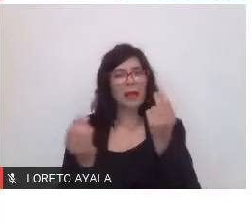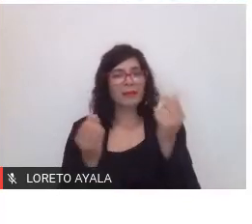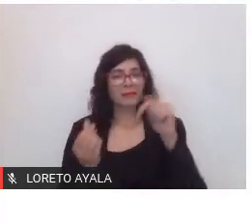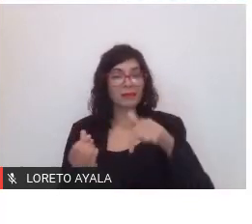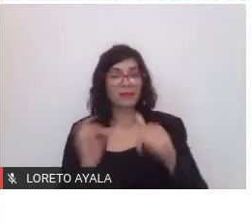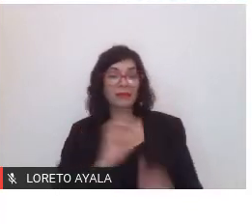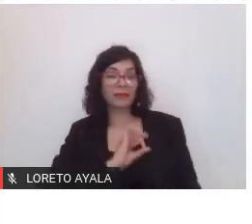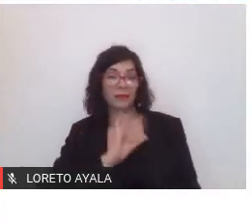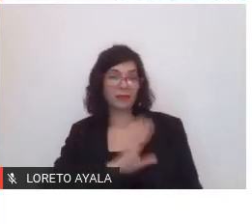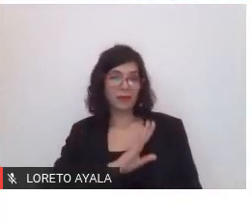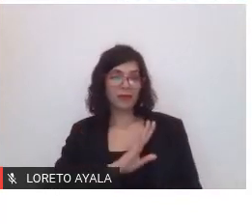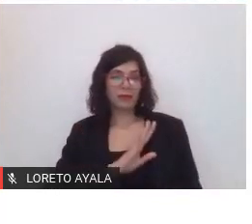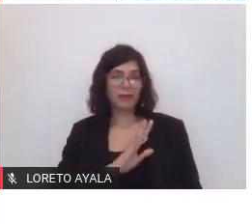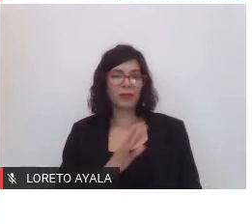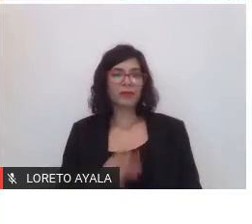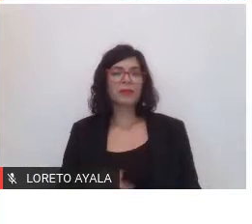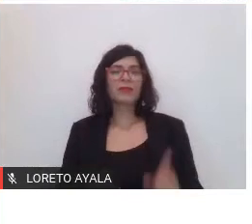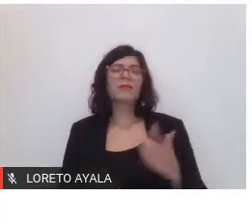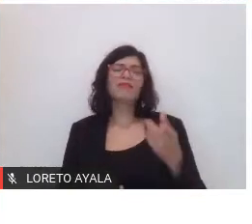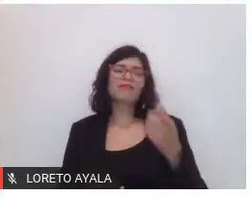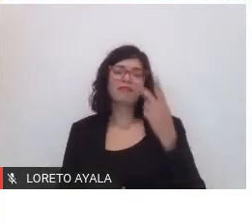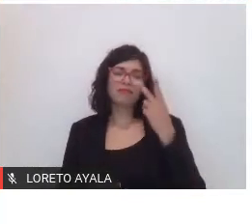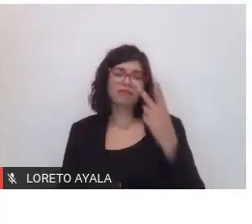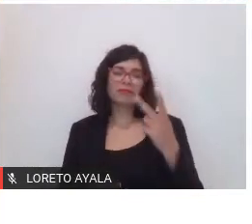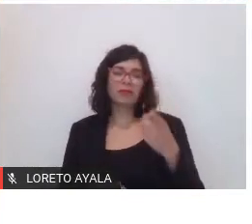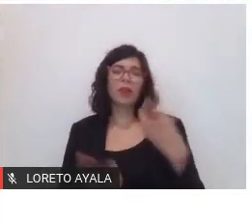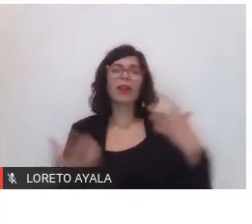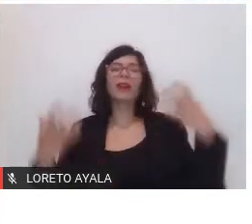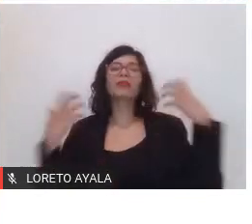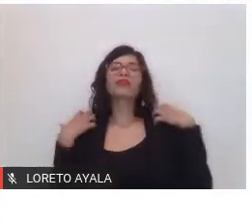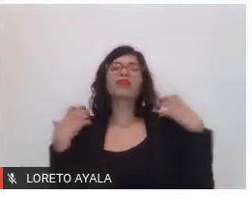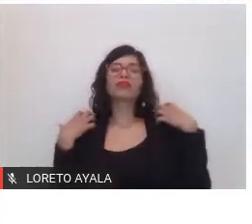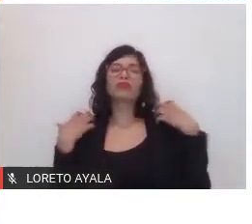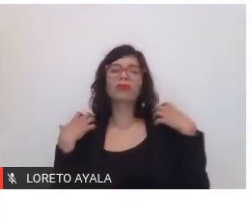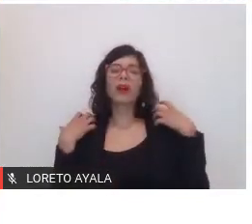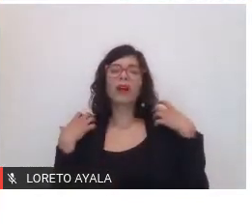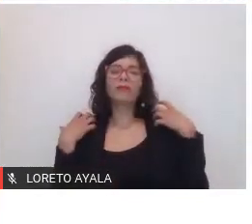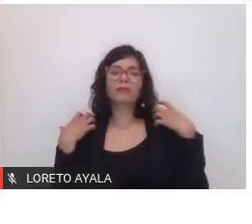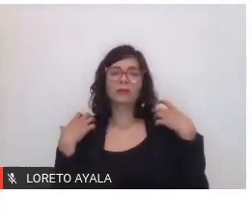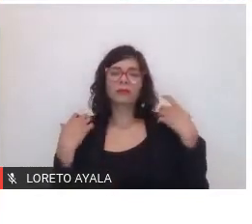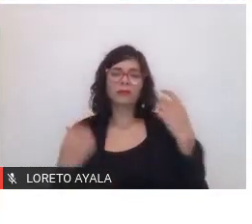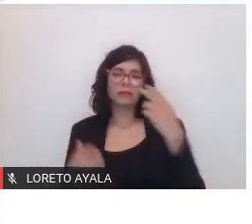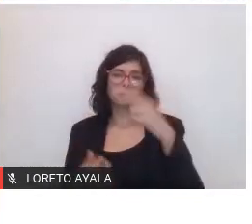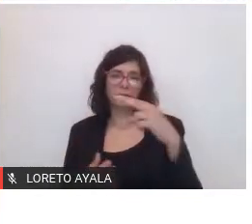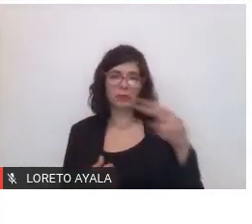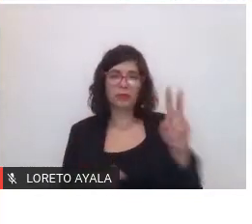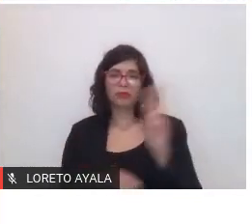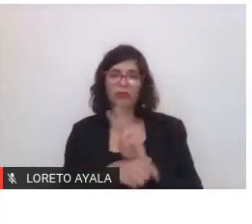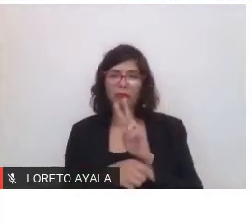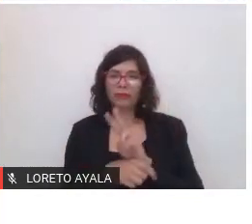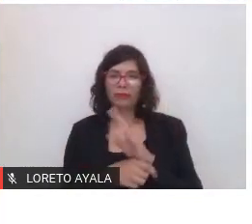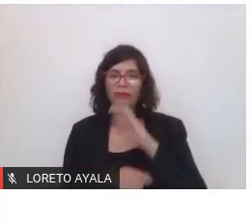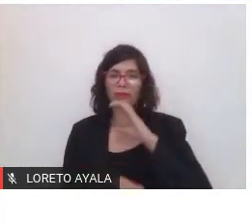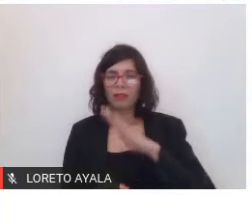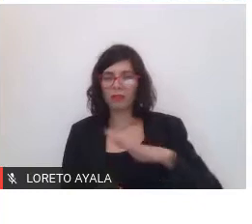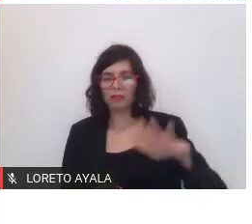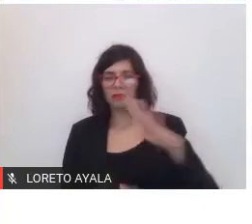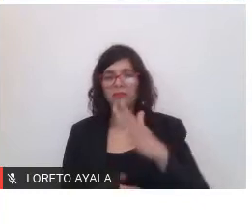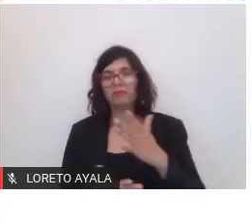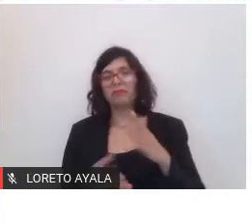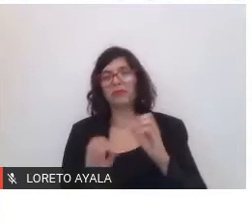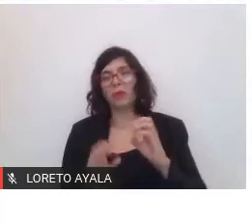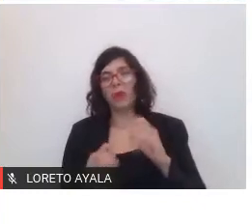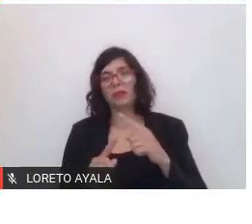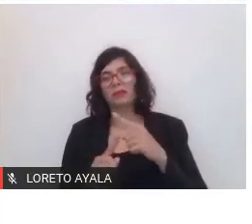responsabilidad central de un profesor rural, independiente de su formación específica, sea básico, sea profesor de